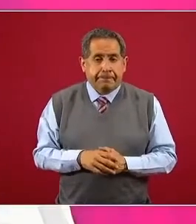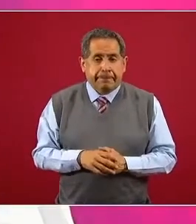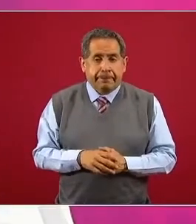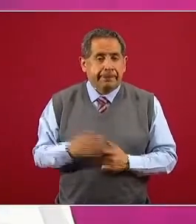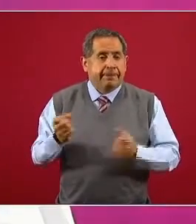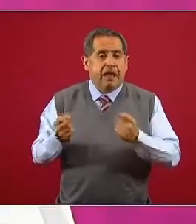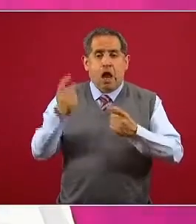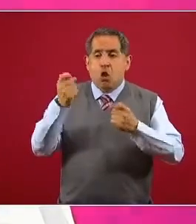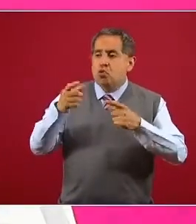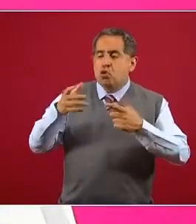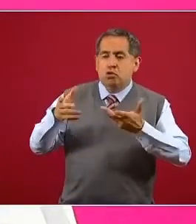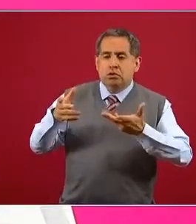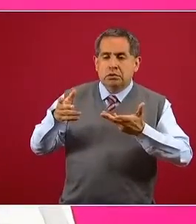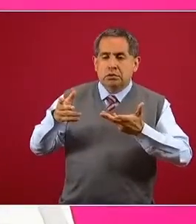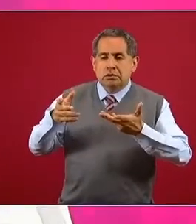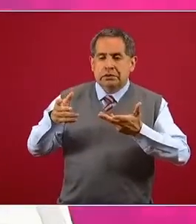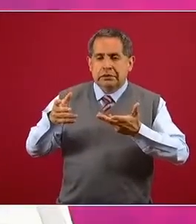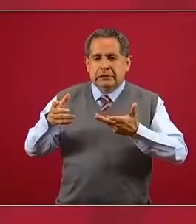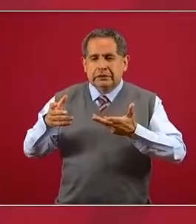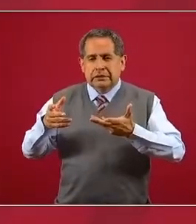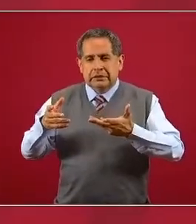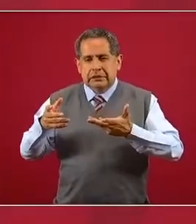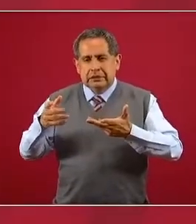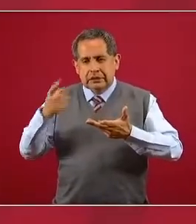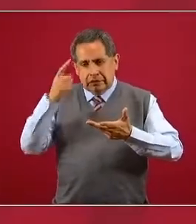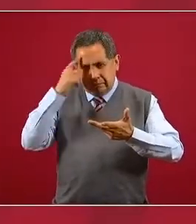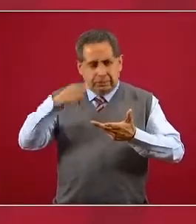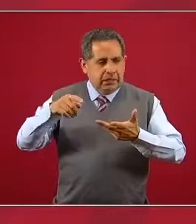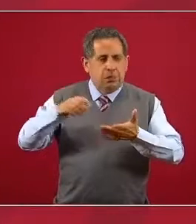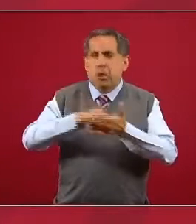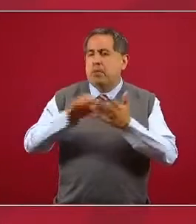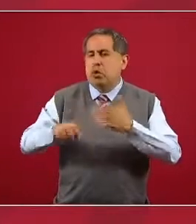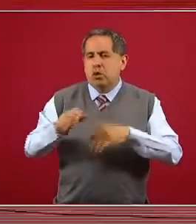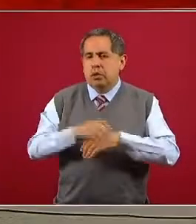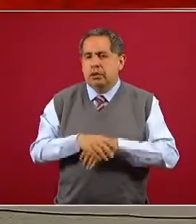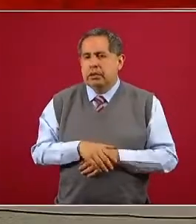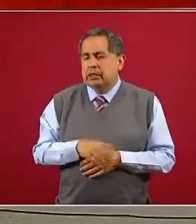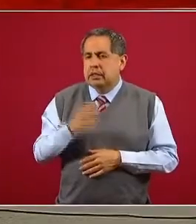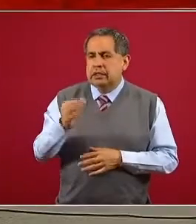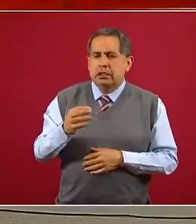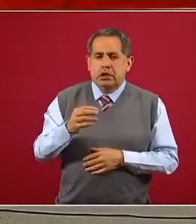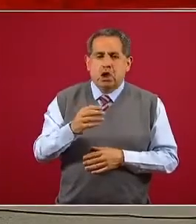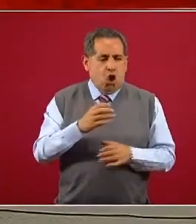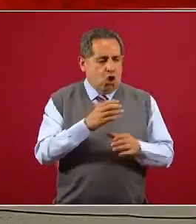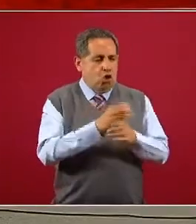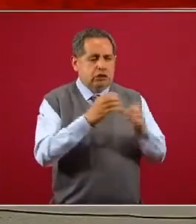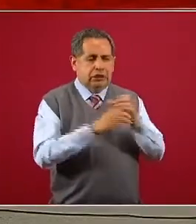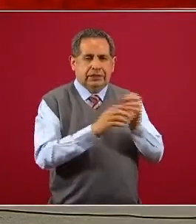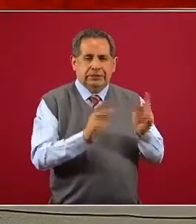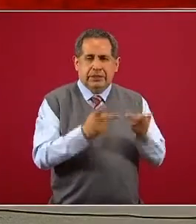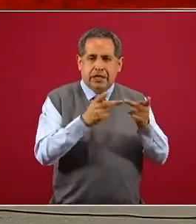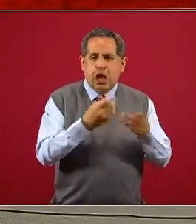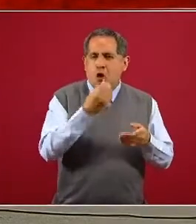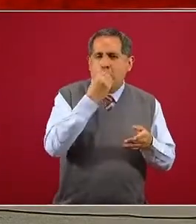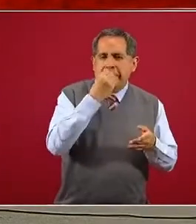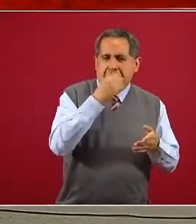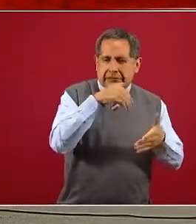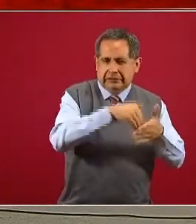ciertos elementos que pudieran no ser muy adecuados para la sociedad, pensemos concretamente en productos de